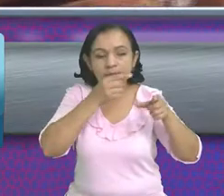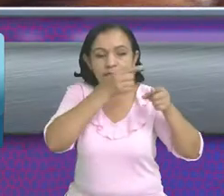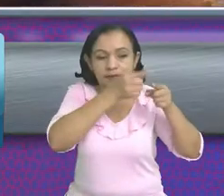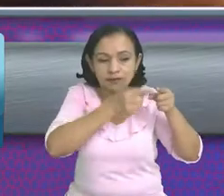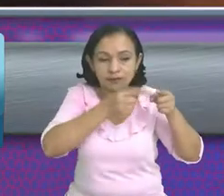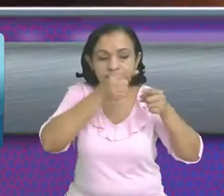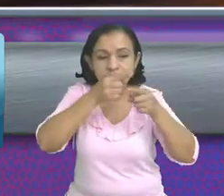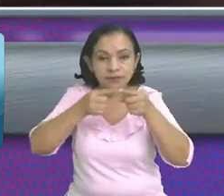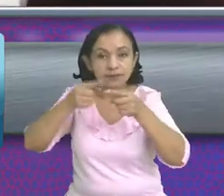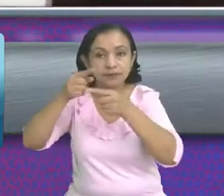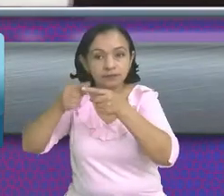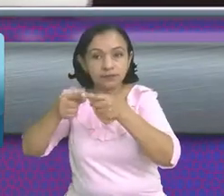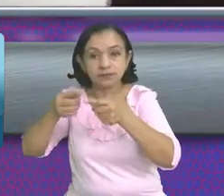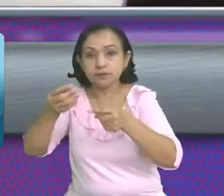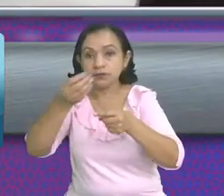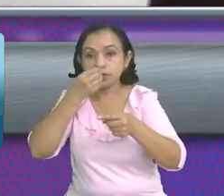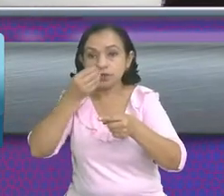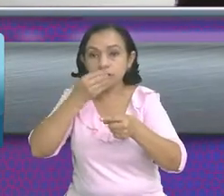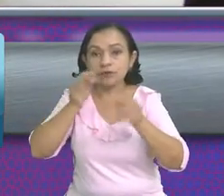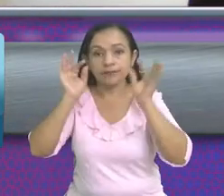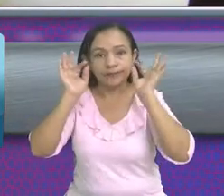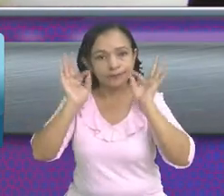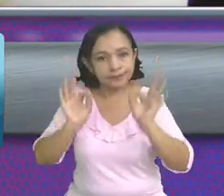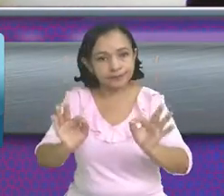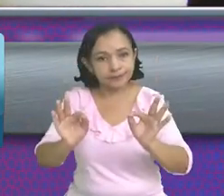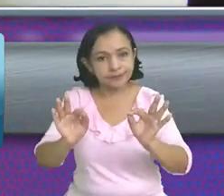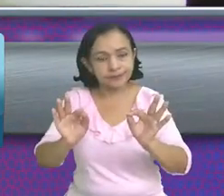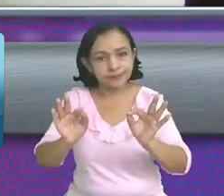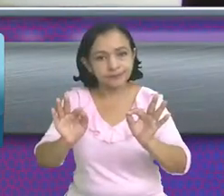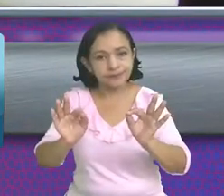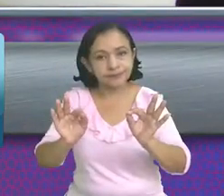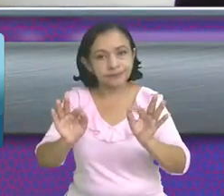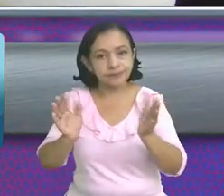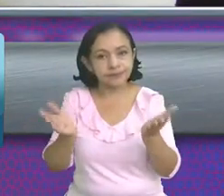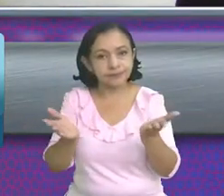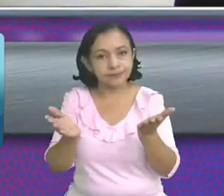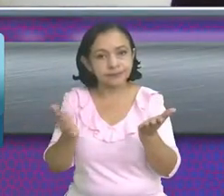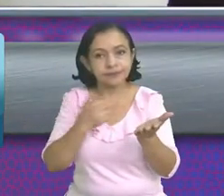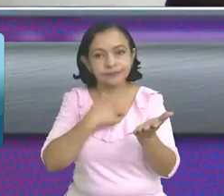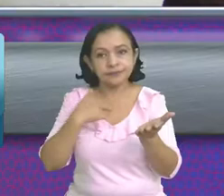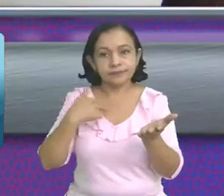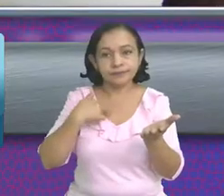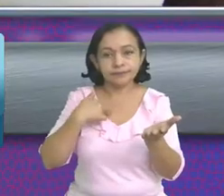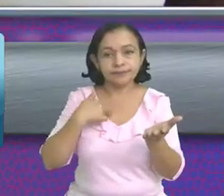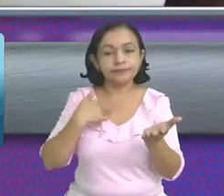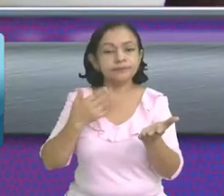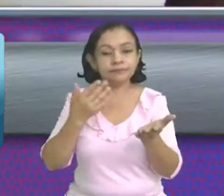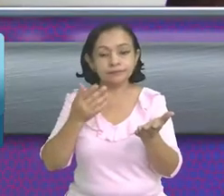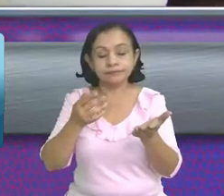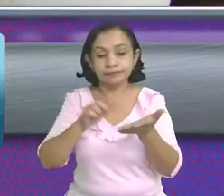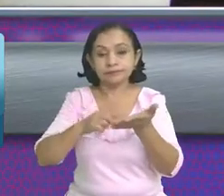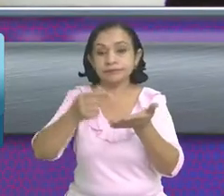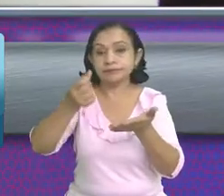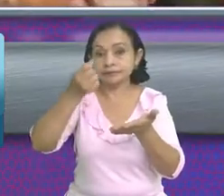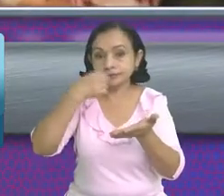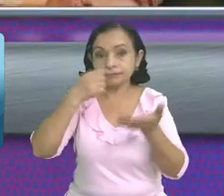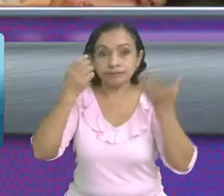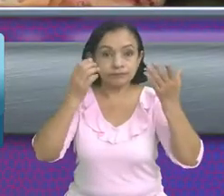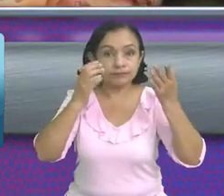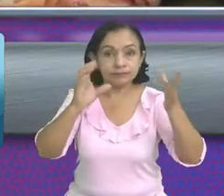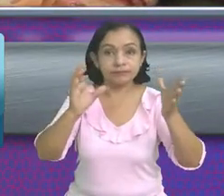en varios momentos, pero con una dieta rica y sabrosa, que sea bien vitaminada con los productos que